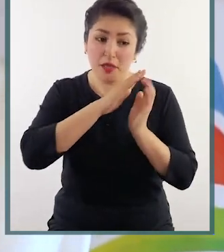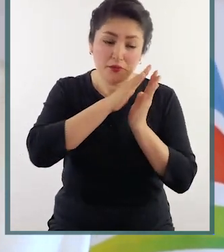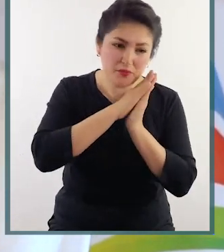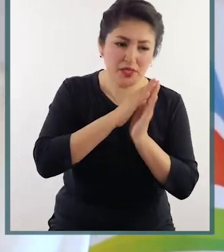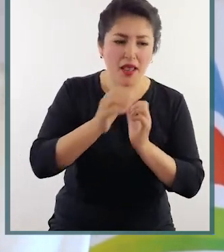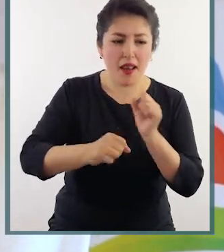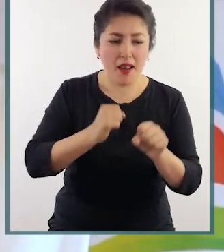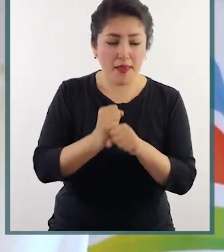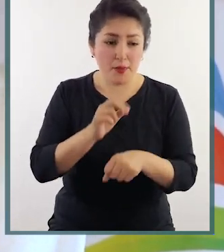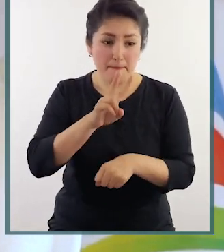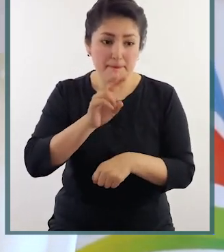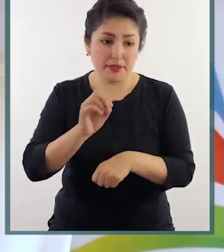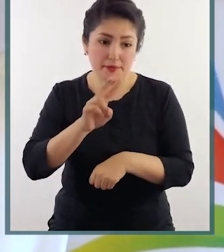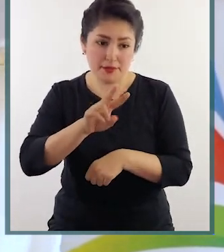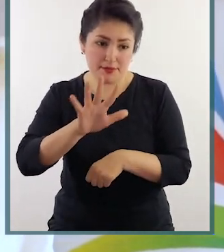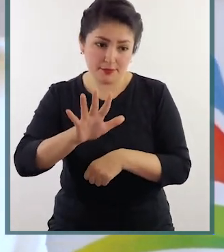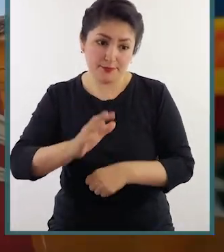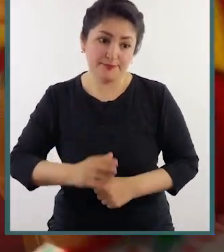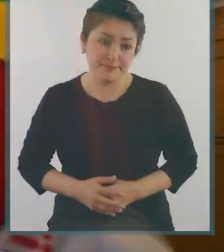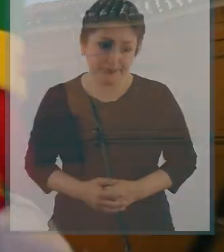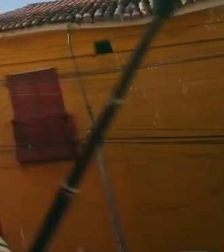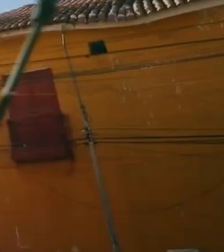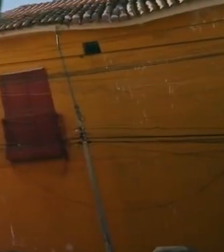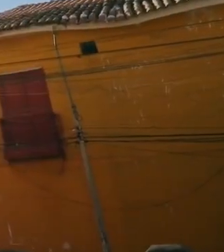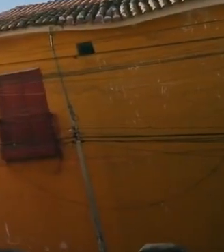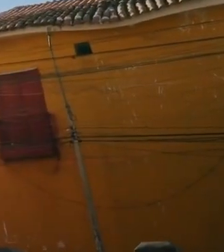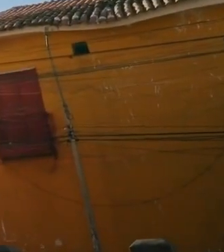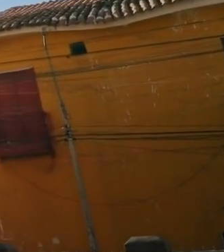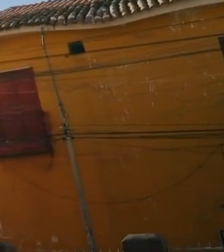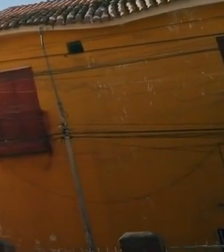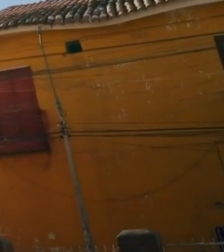próximos Juegos Bolivarianos 2025.